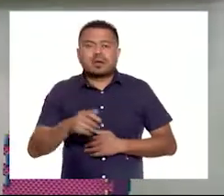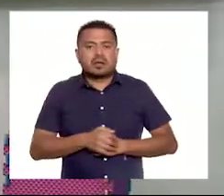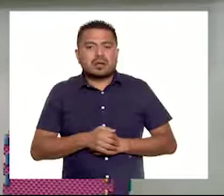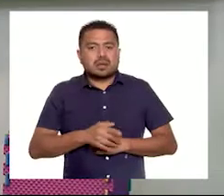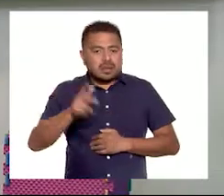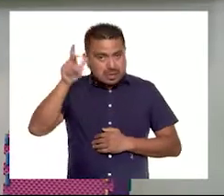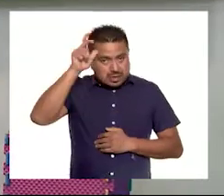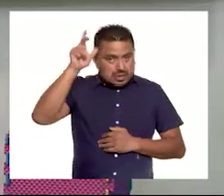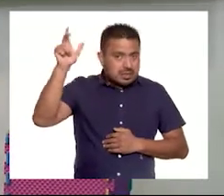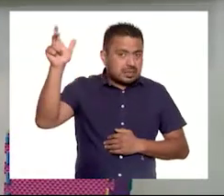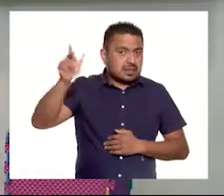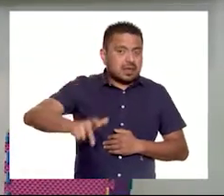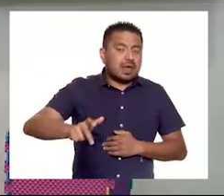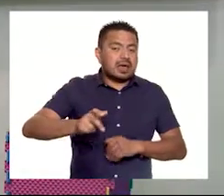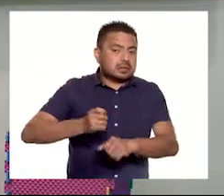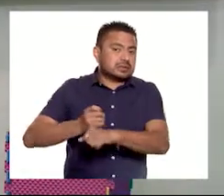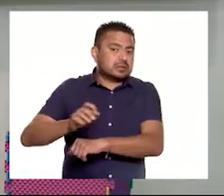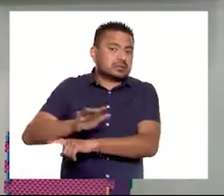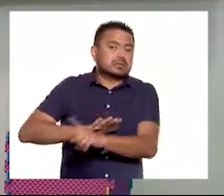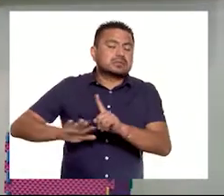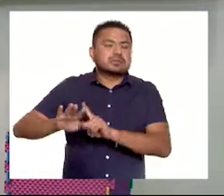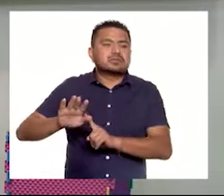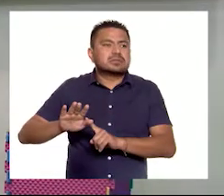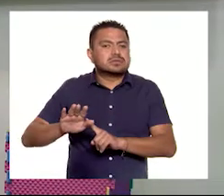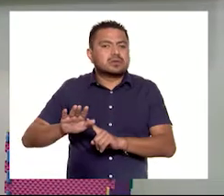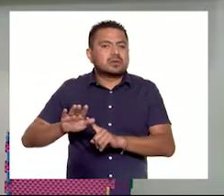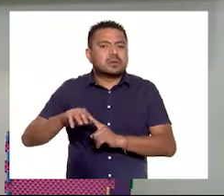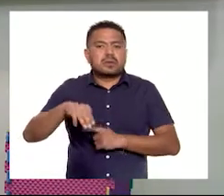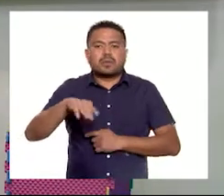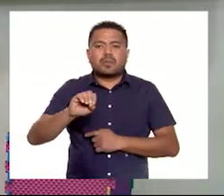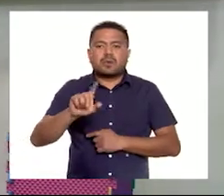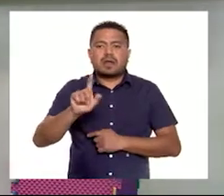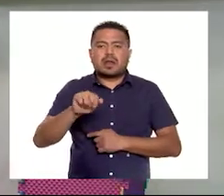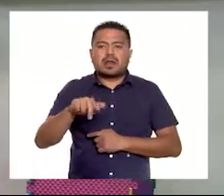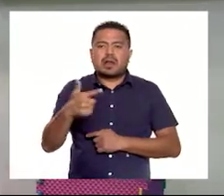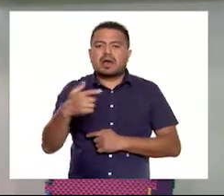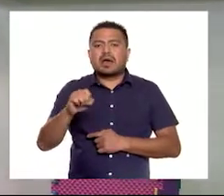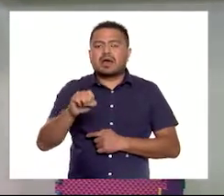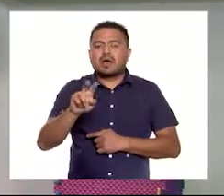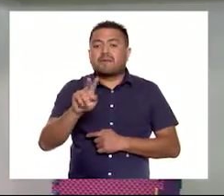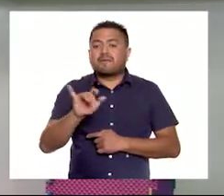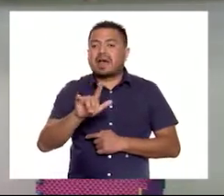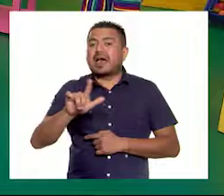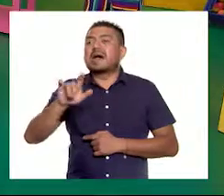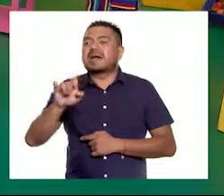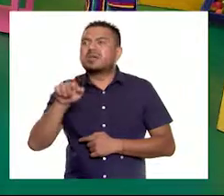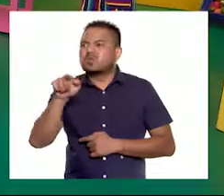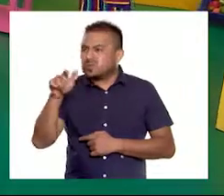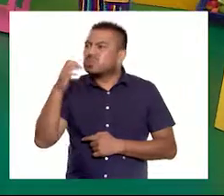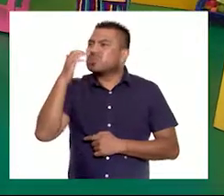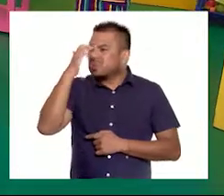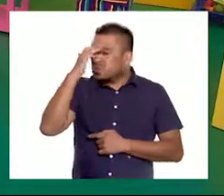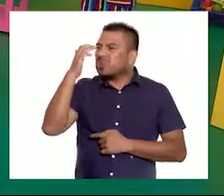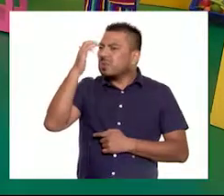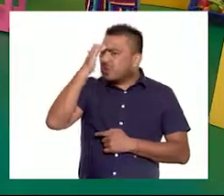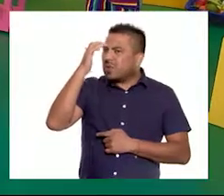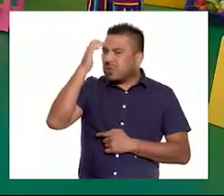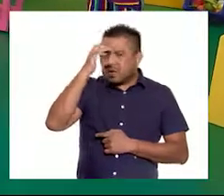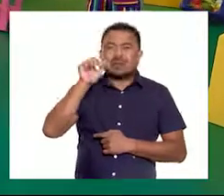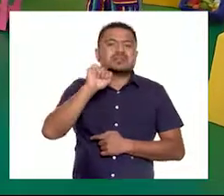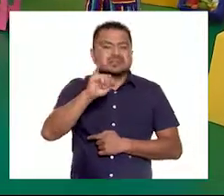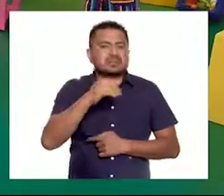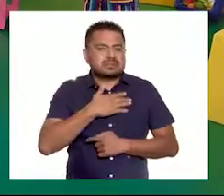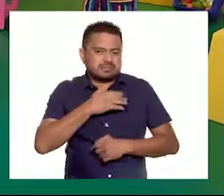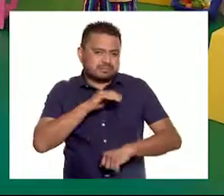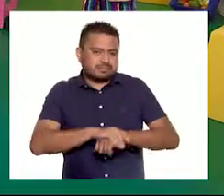Hidalgo, particularmente de Molango del Valle, ¿no? ¡Ay, tú lo conoces, Pepe. Sí, sí, sí,